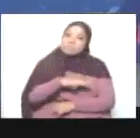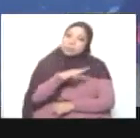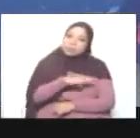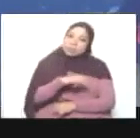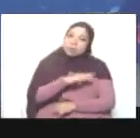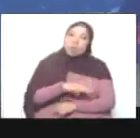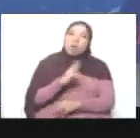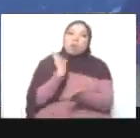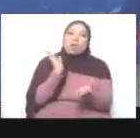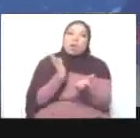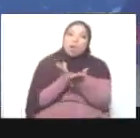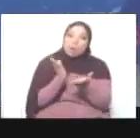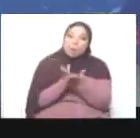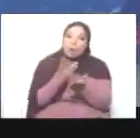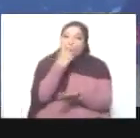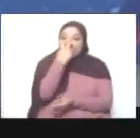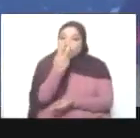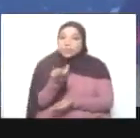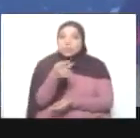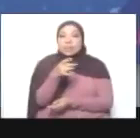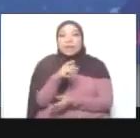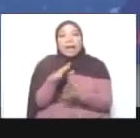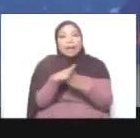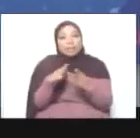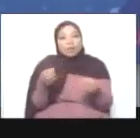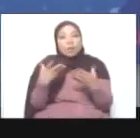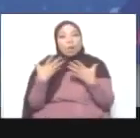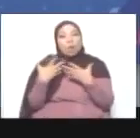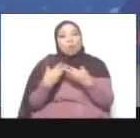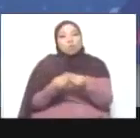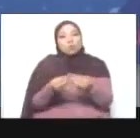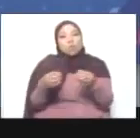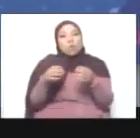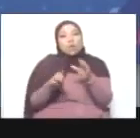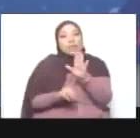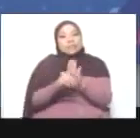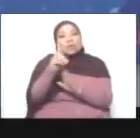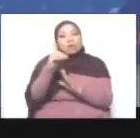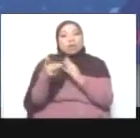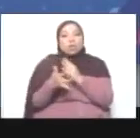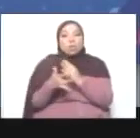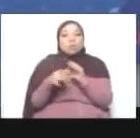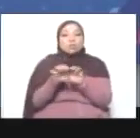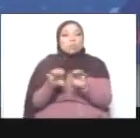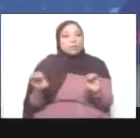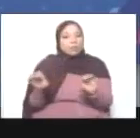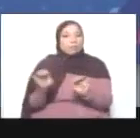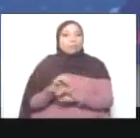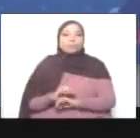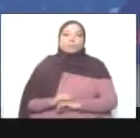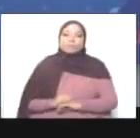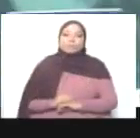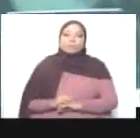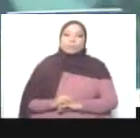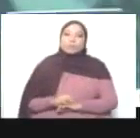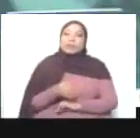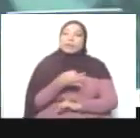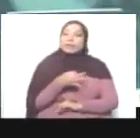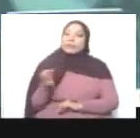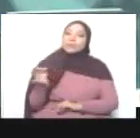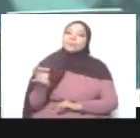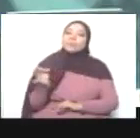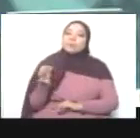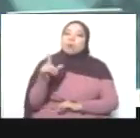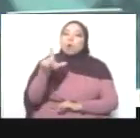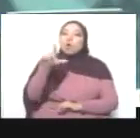supuesto nuestros infocentros, fundacites, junto con los centros de desarrollo de la calidad educativa. Correcto. Y aquí tenemos a Luis